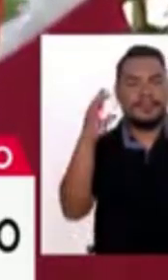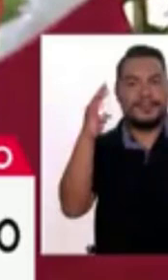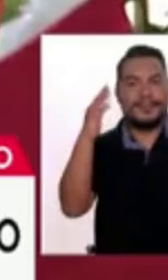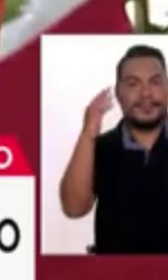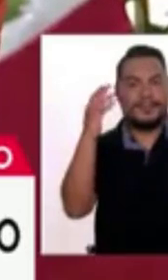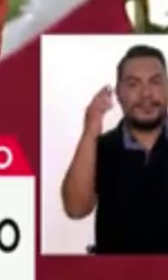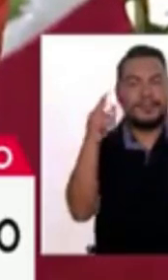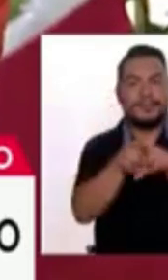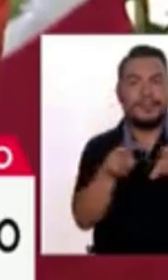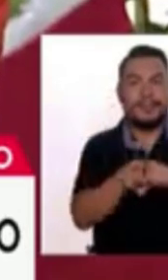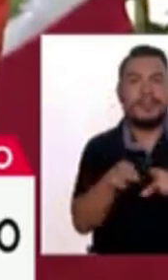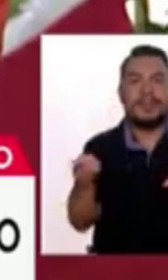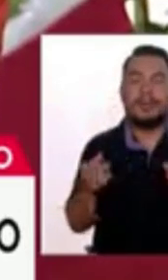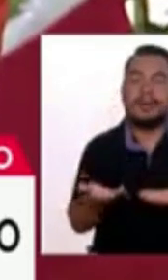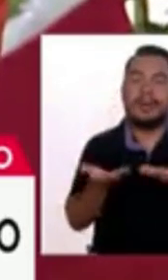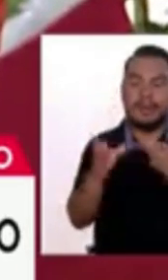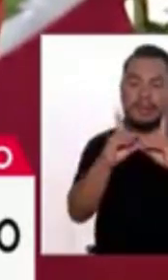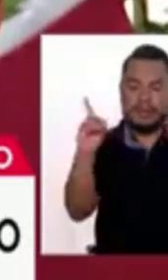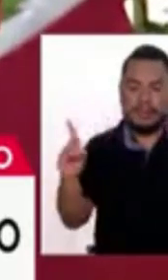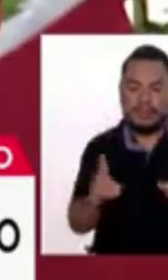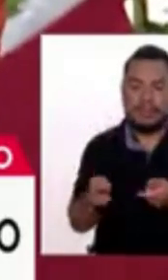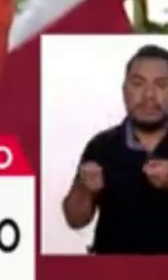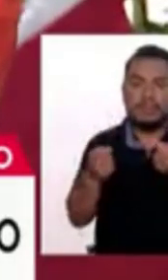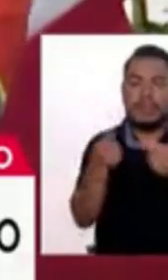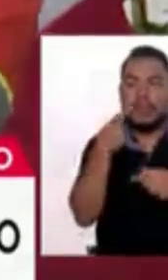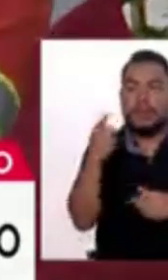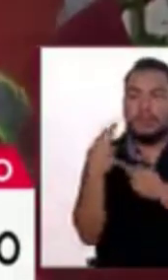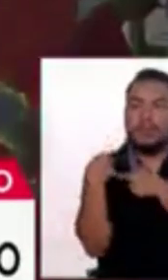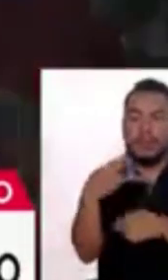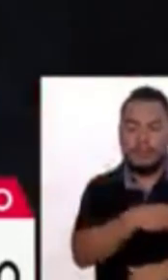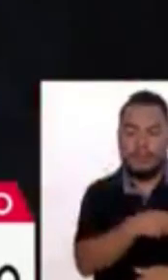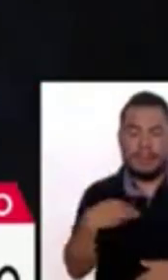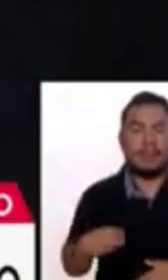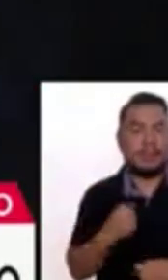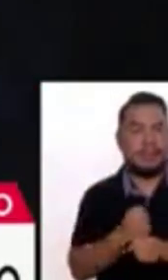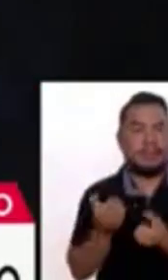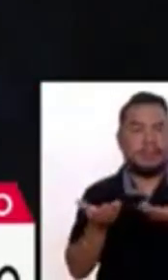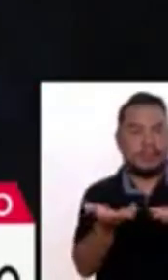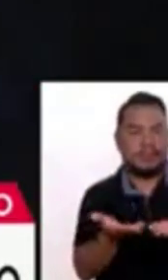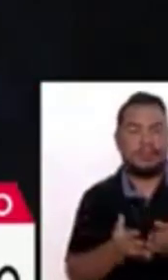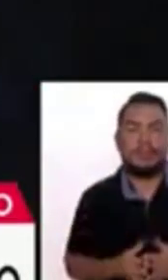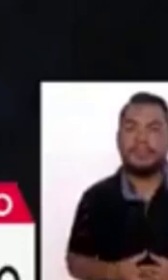Y la entrega del diploma a cargo del señor ministro.